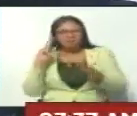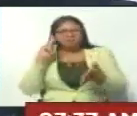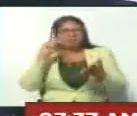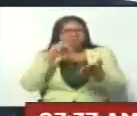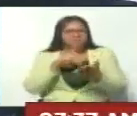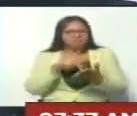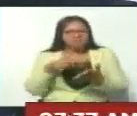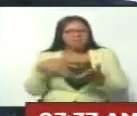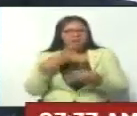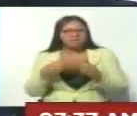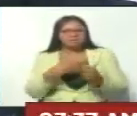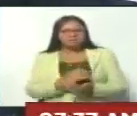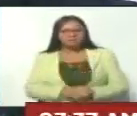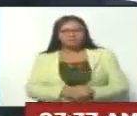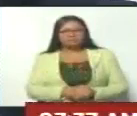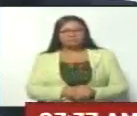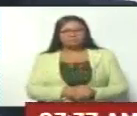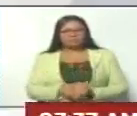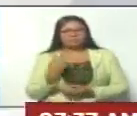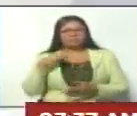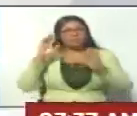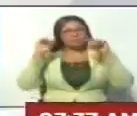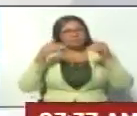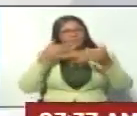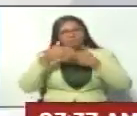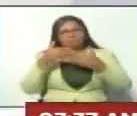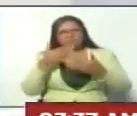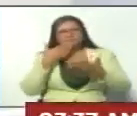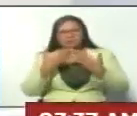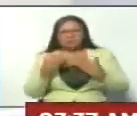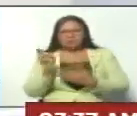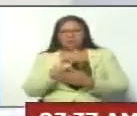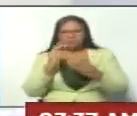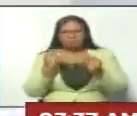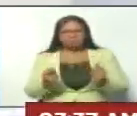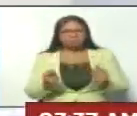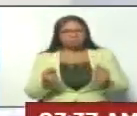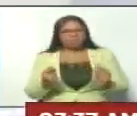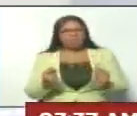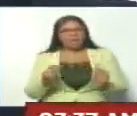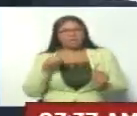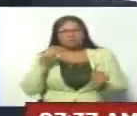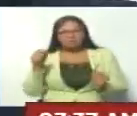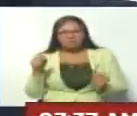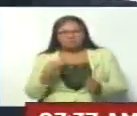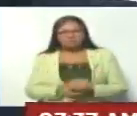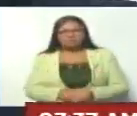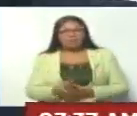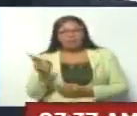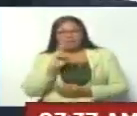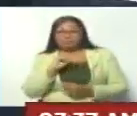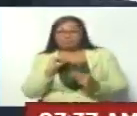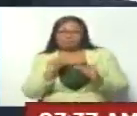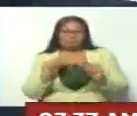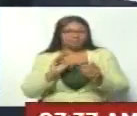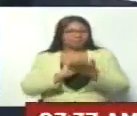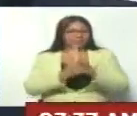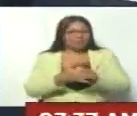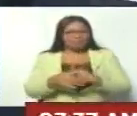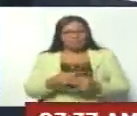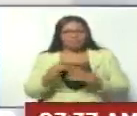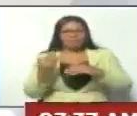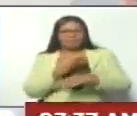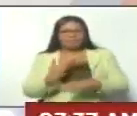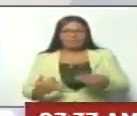llegaran y nos invadieran. Dinora, tenemos que despedir esta conversación. ¿Viste qué rápido se fue el tiempo? Rapidísimo. Rápido, ¿verdad? Dinora Cruz, presidenta del Instituto